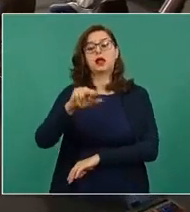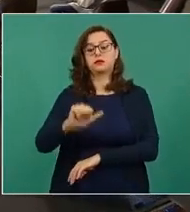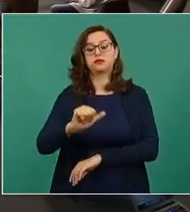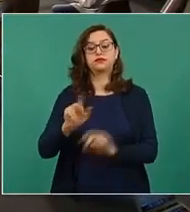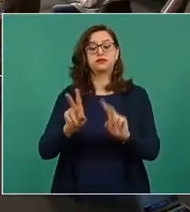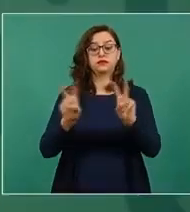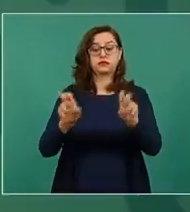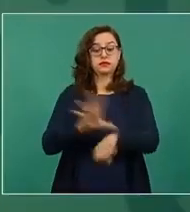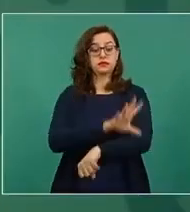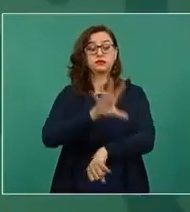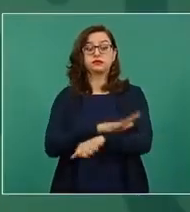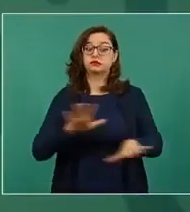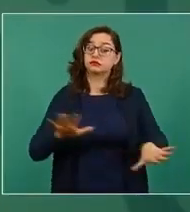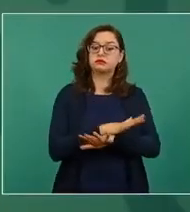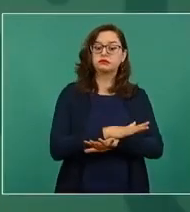la gente,